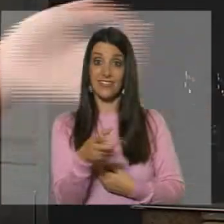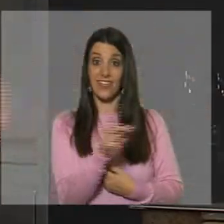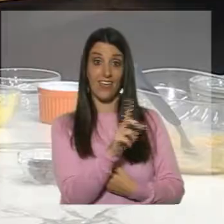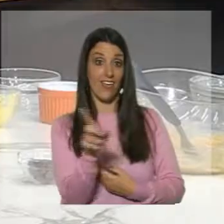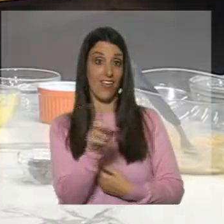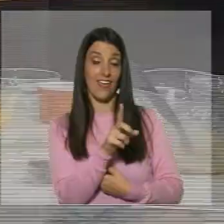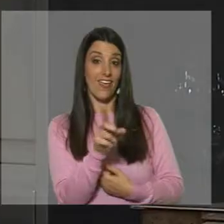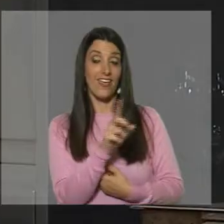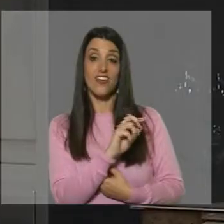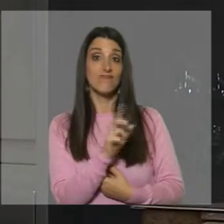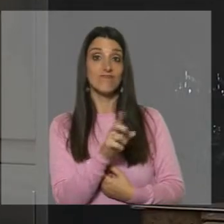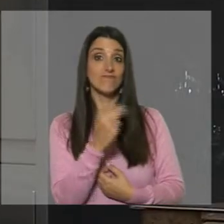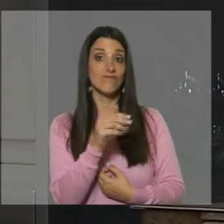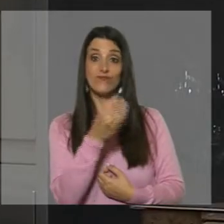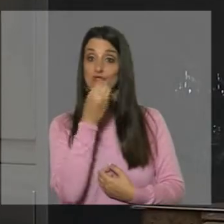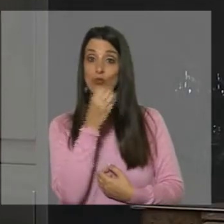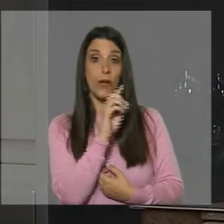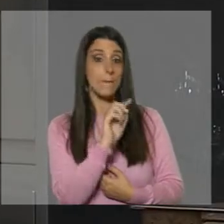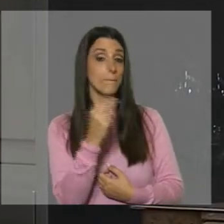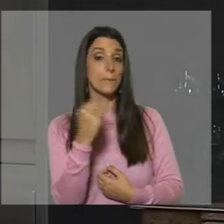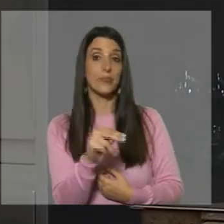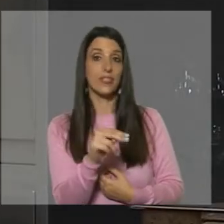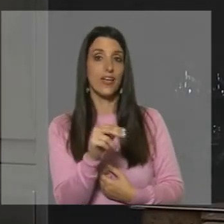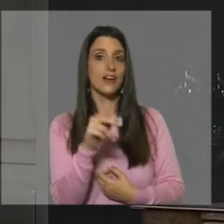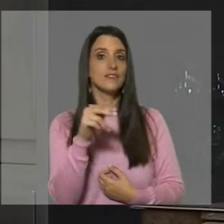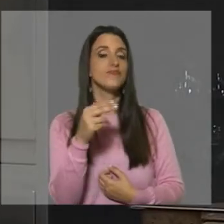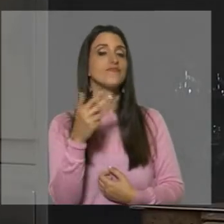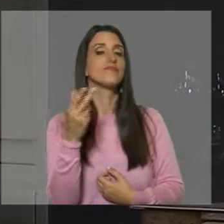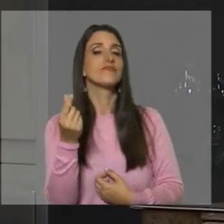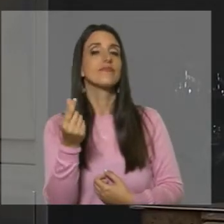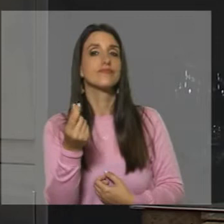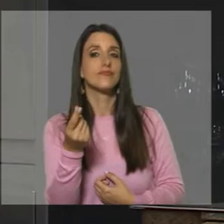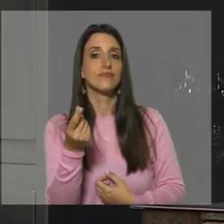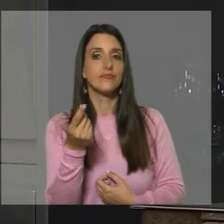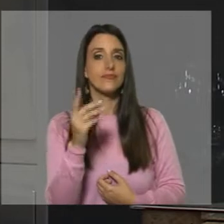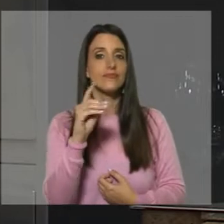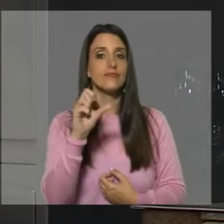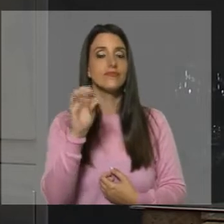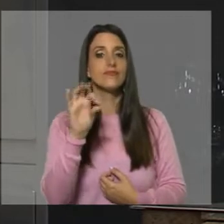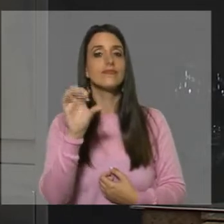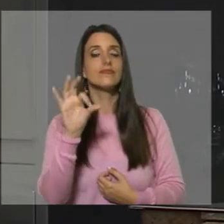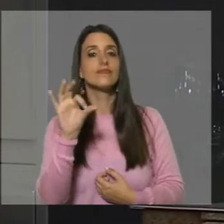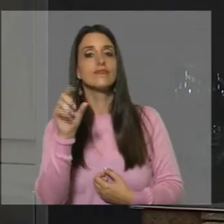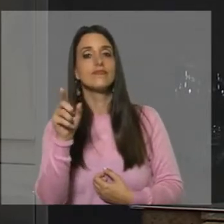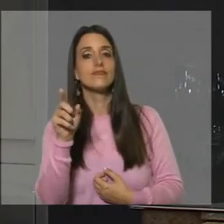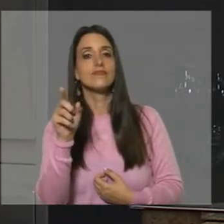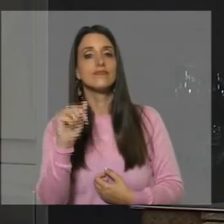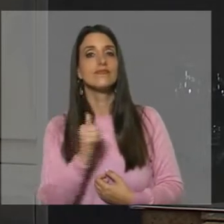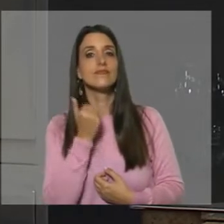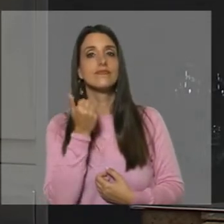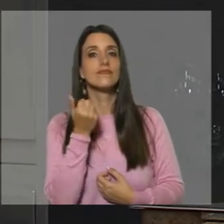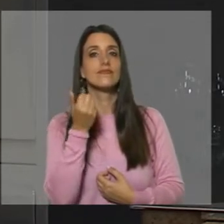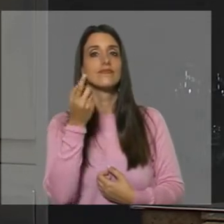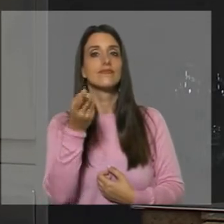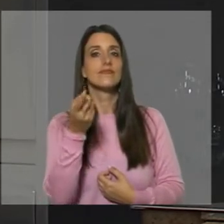¿Qué cosa? No. ¿No hay algún con dátiles, no hay también que se hace...? Dátiles